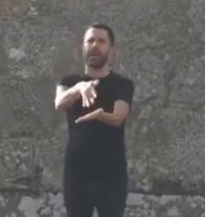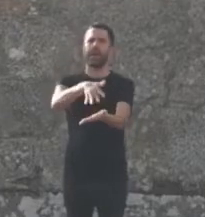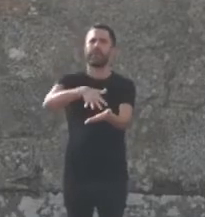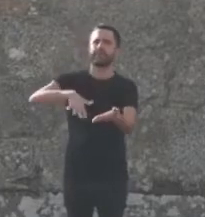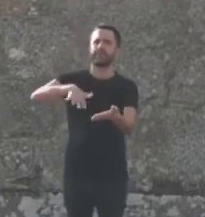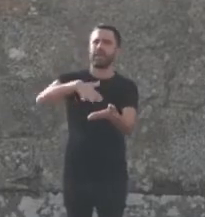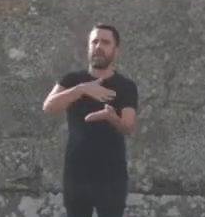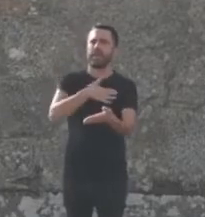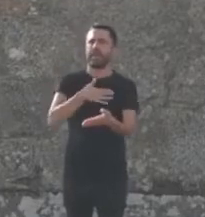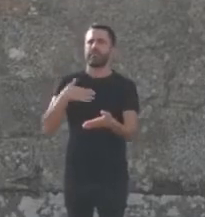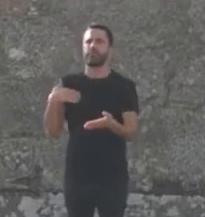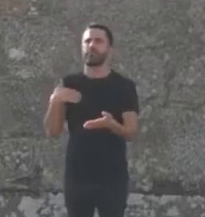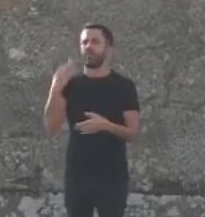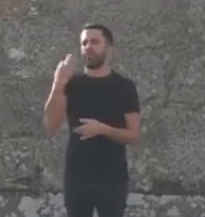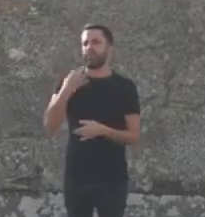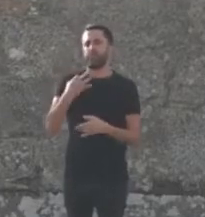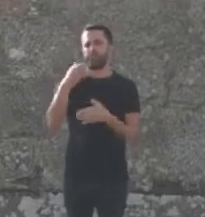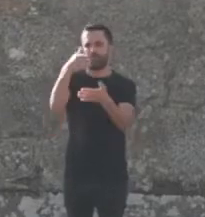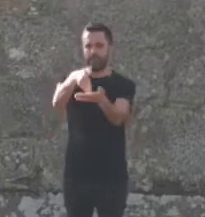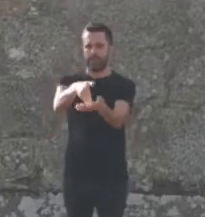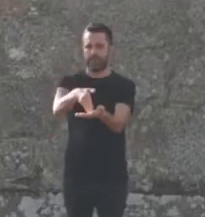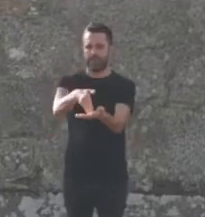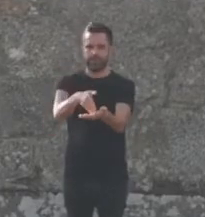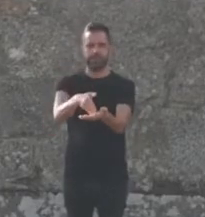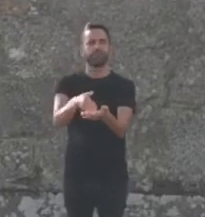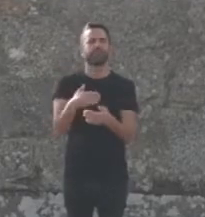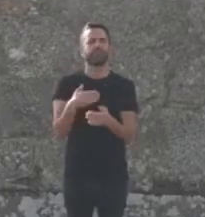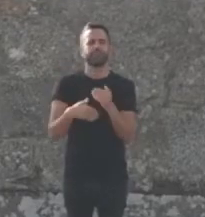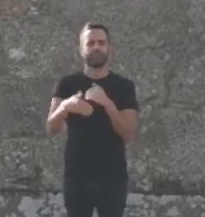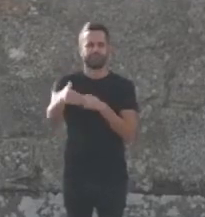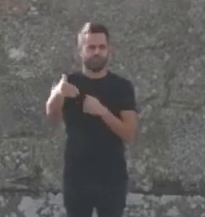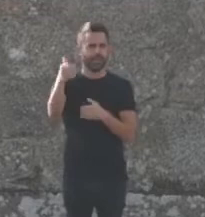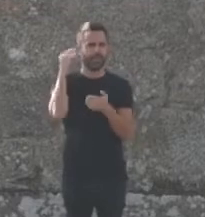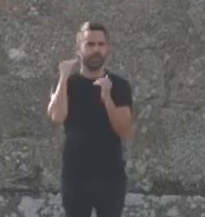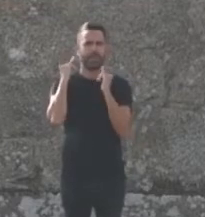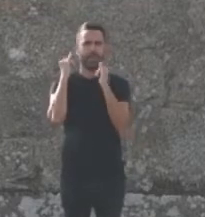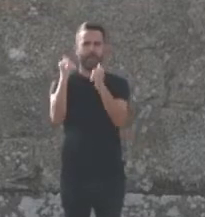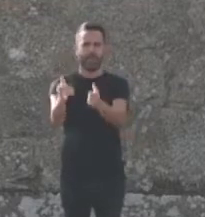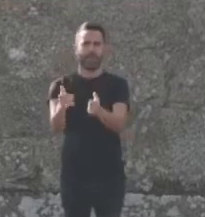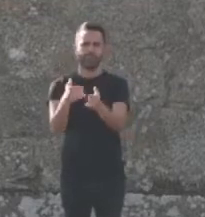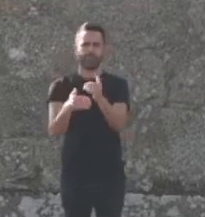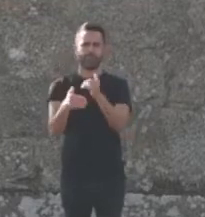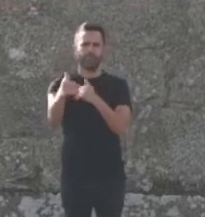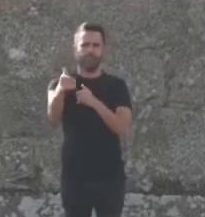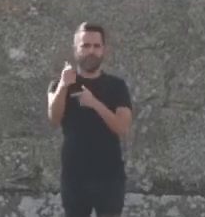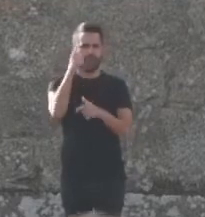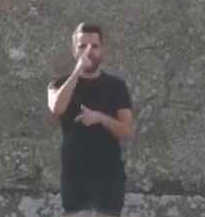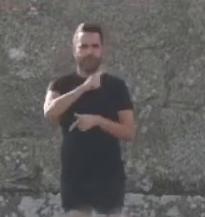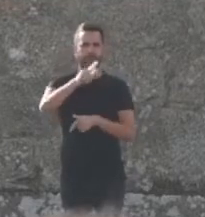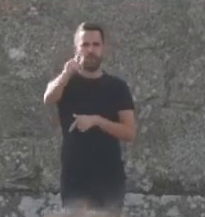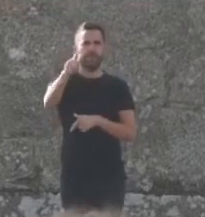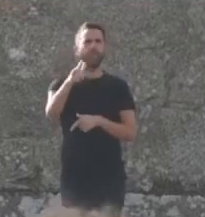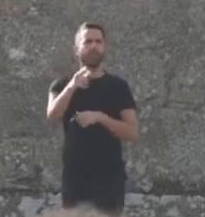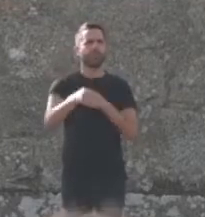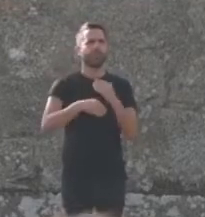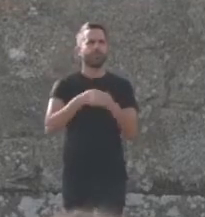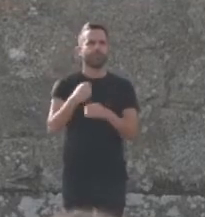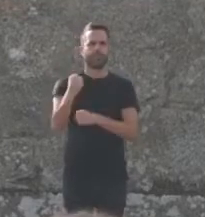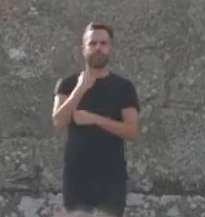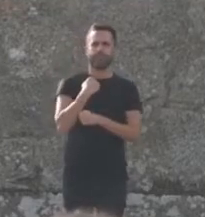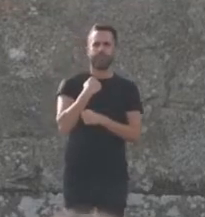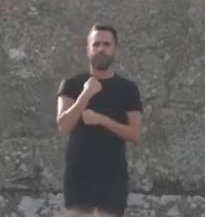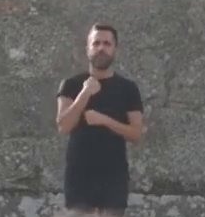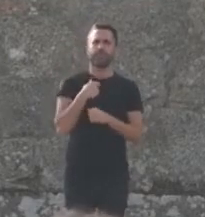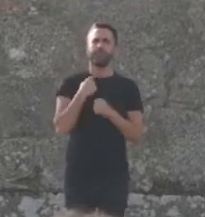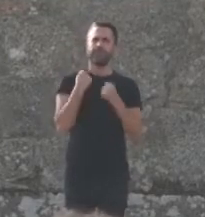aonde debemos chegar. Chegaremos moi lonxe se o facemos coa forza de moita xente, coas ideas